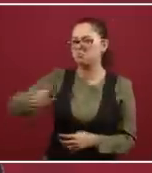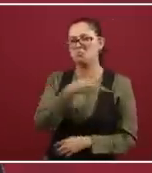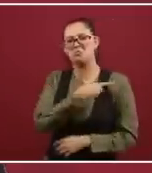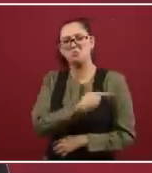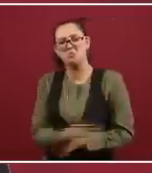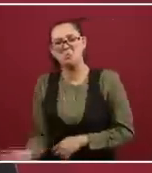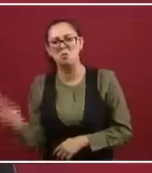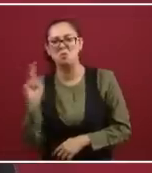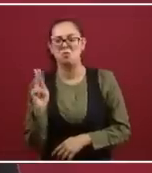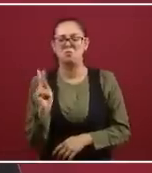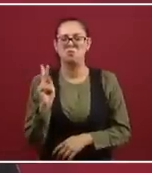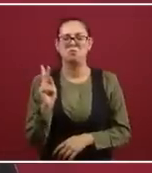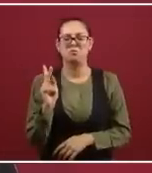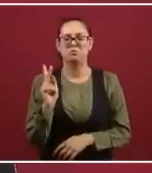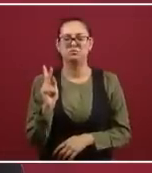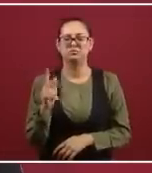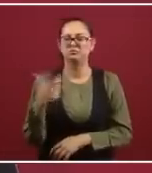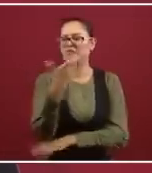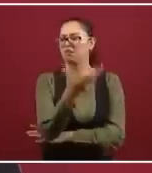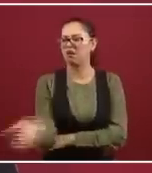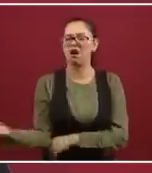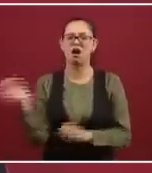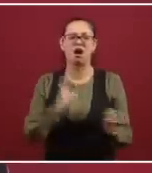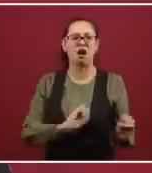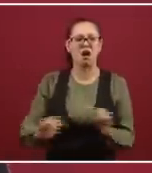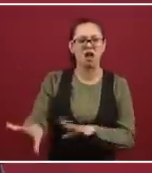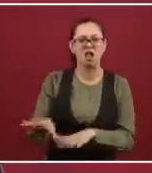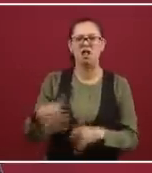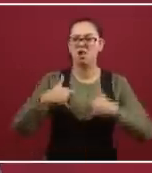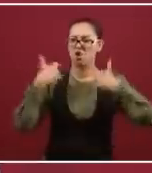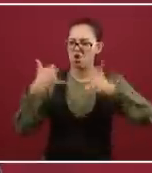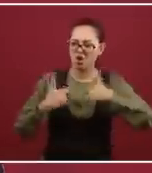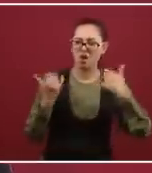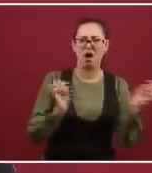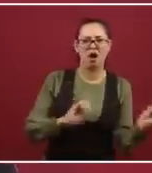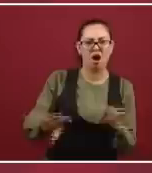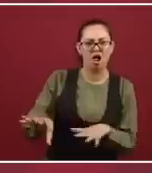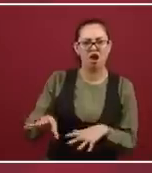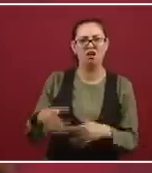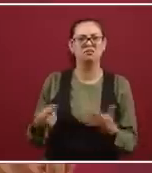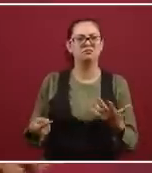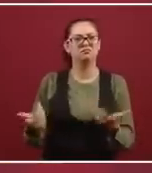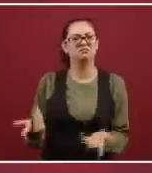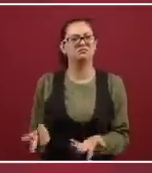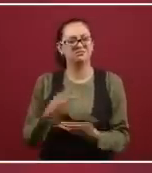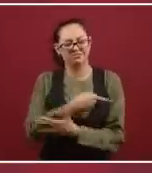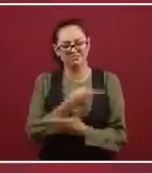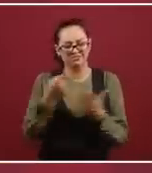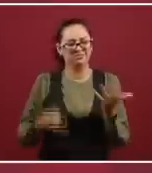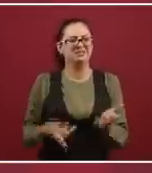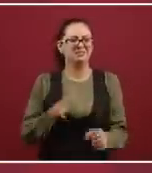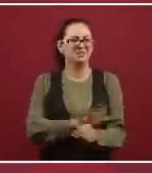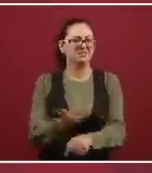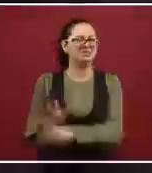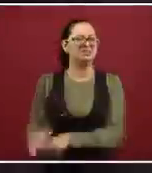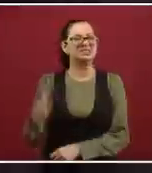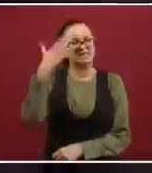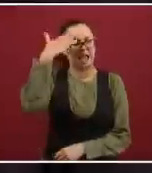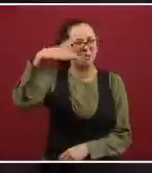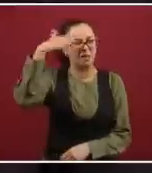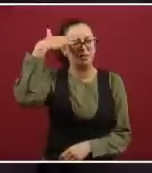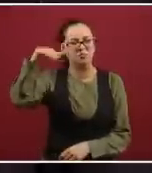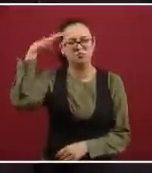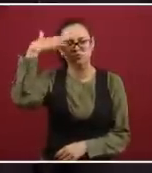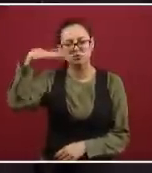abandono del campo, el abandono de los jóvenes, todo lo que ya sabemos es lo